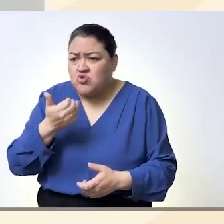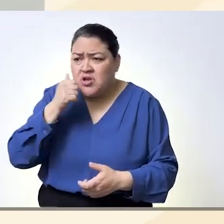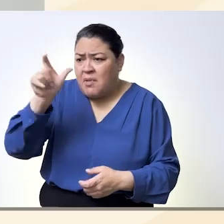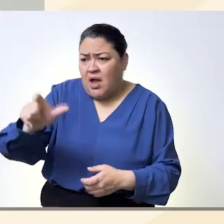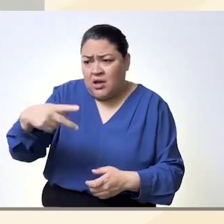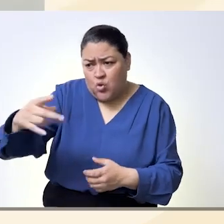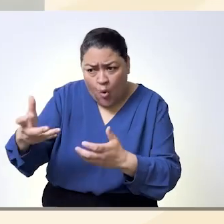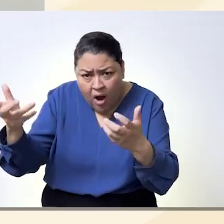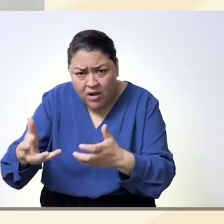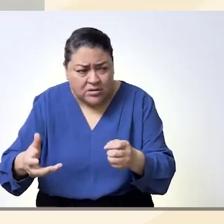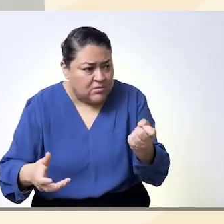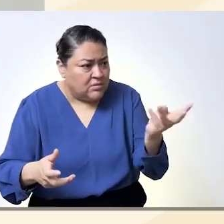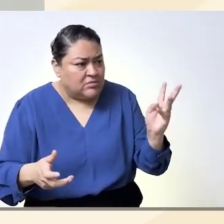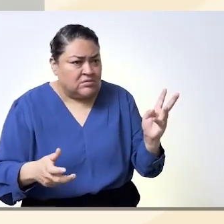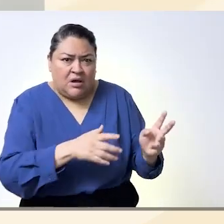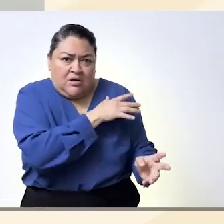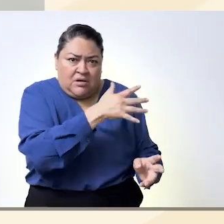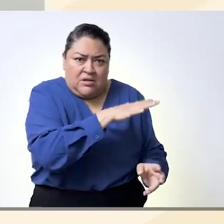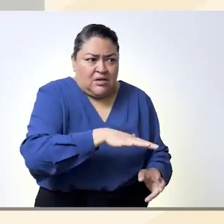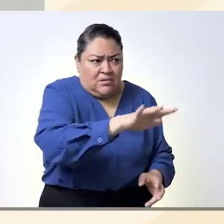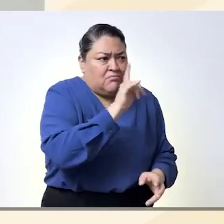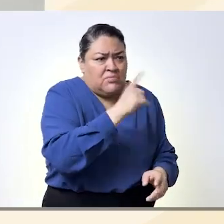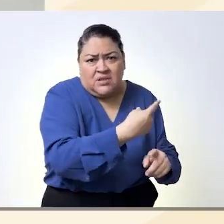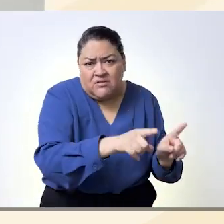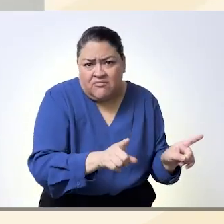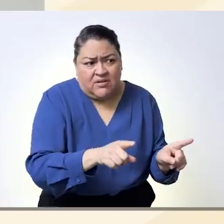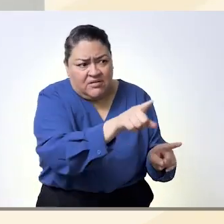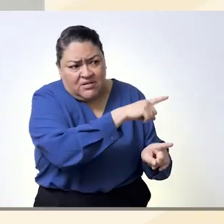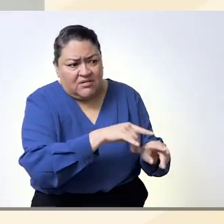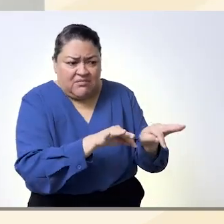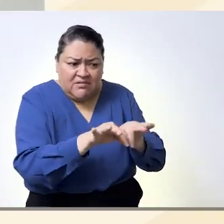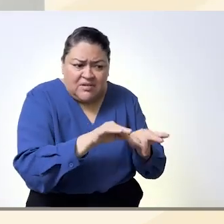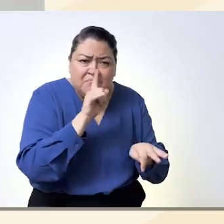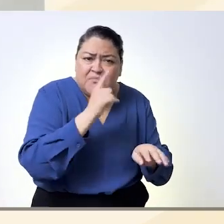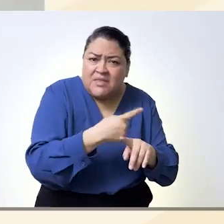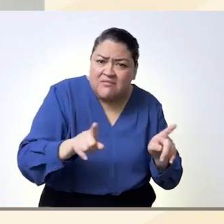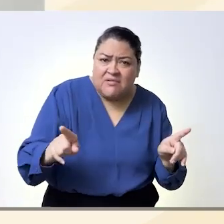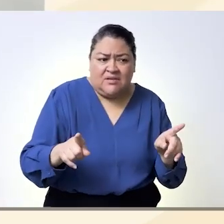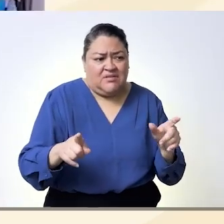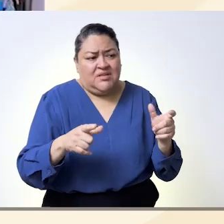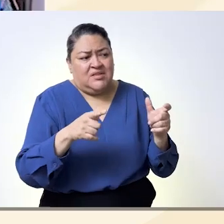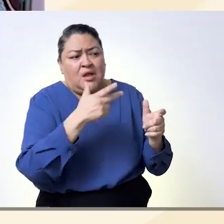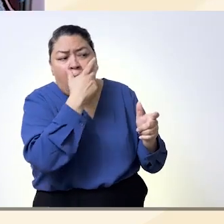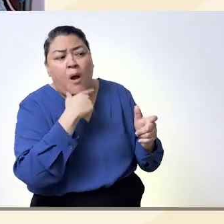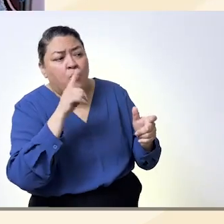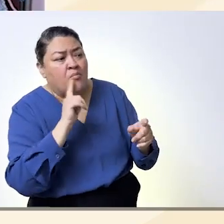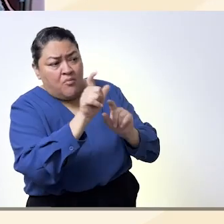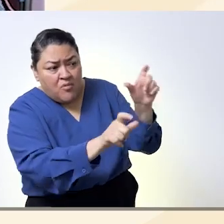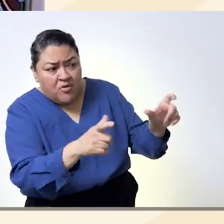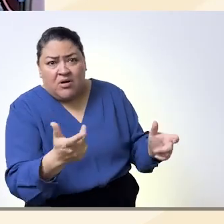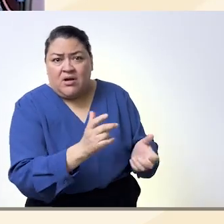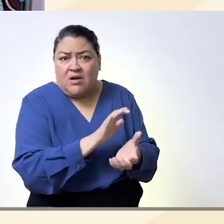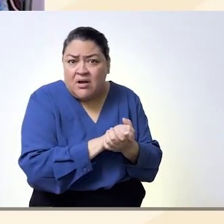están acordes al sistema capitalista, a las sexualidades más normativas, al matrimonio, al perro de la casa, etc. A